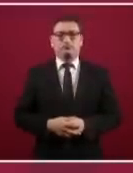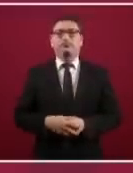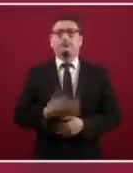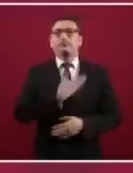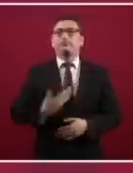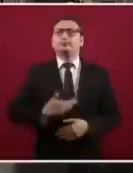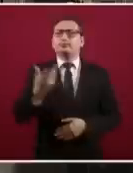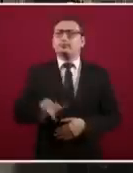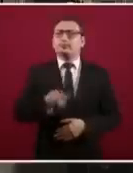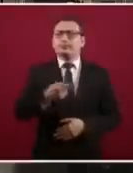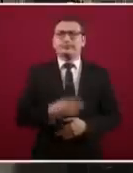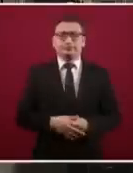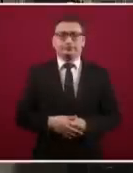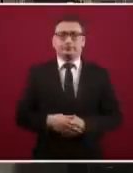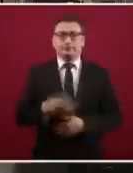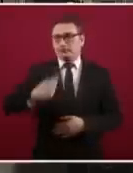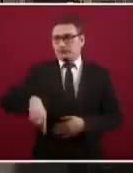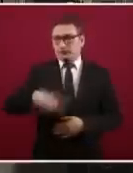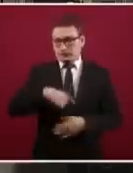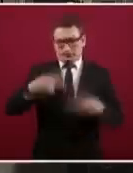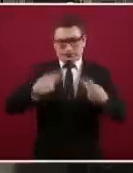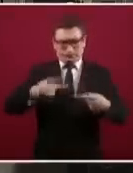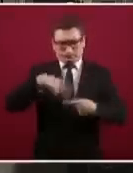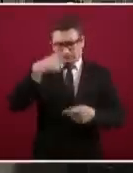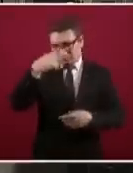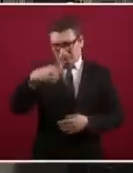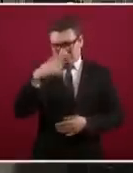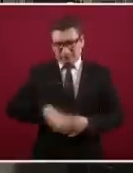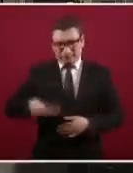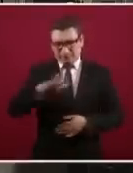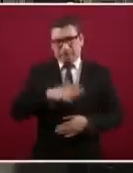Presidente, ¿podríamos los mexicanos saber